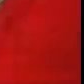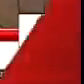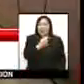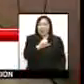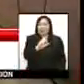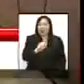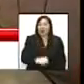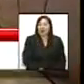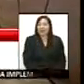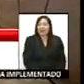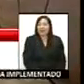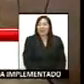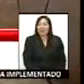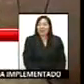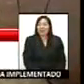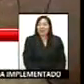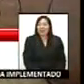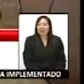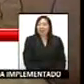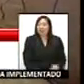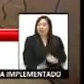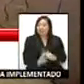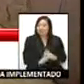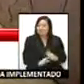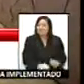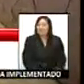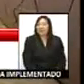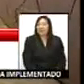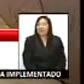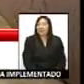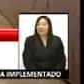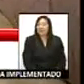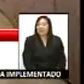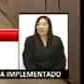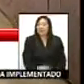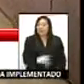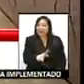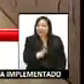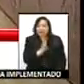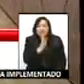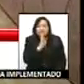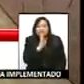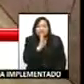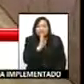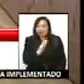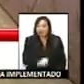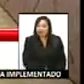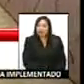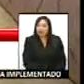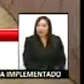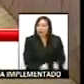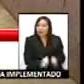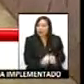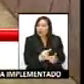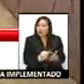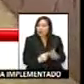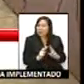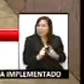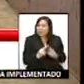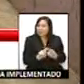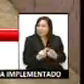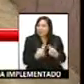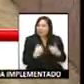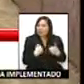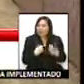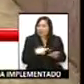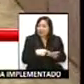Hoy, y avalar, señor presidente, lo que usted acaba de mencionar con relación a esta reunión que se ha tenido